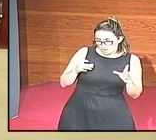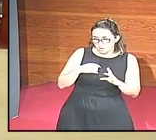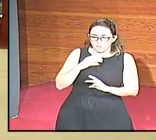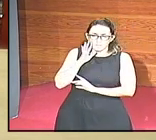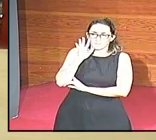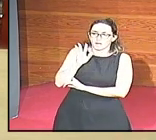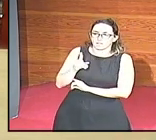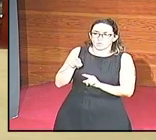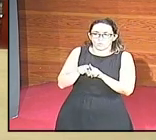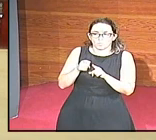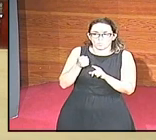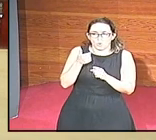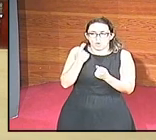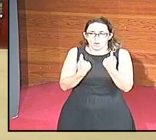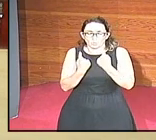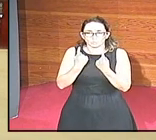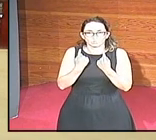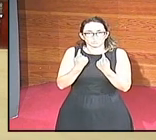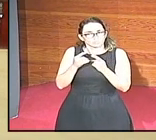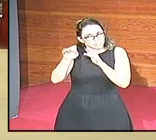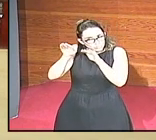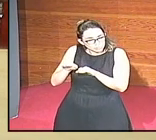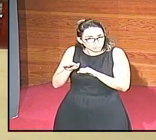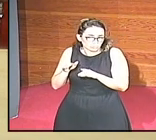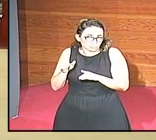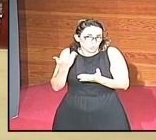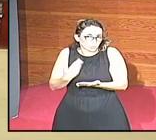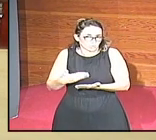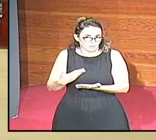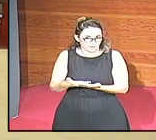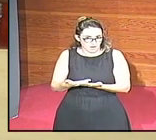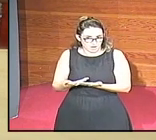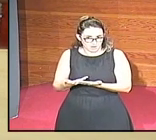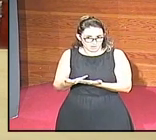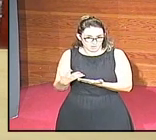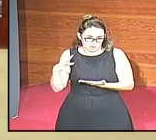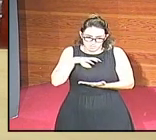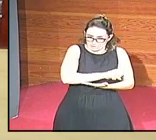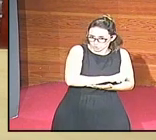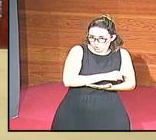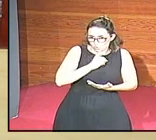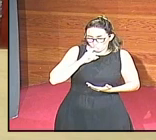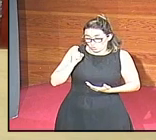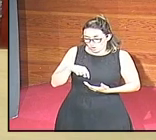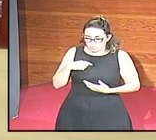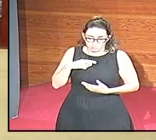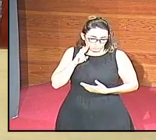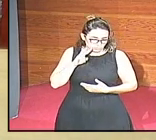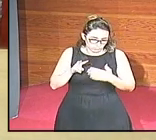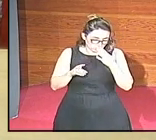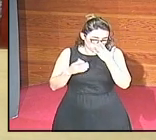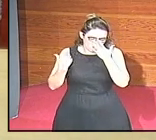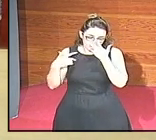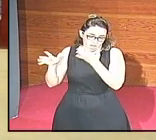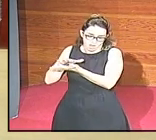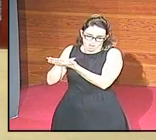o sea, hay justificaciones a la invasión de Ucrania. Y yo la verdad es que, bueno, ya lo has estado diciendo.